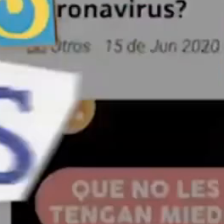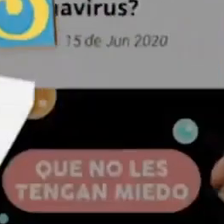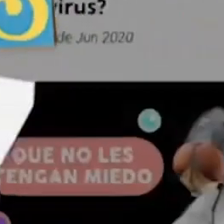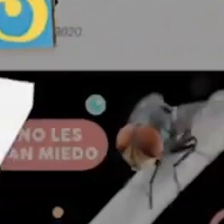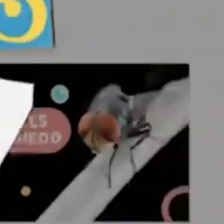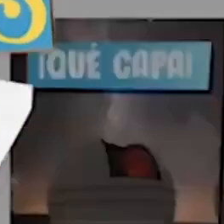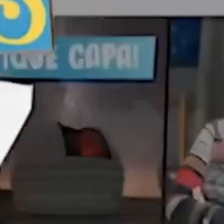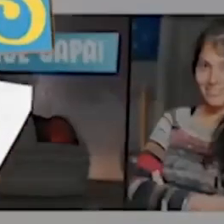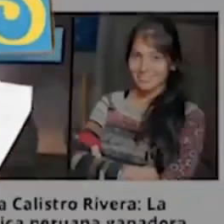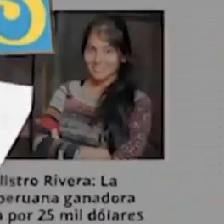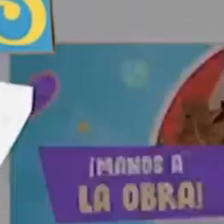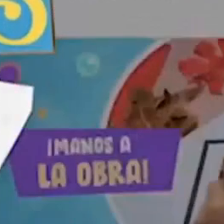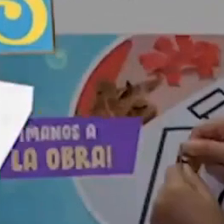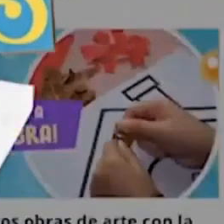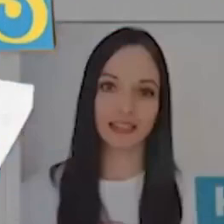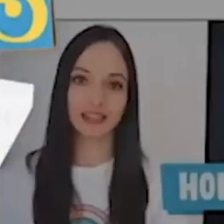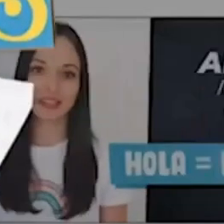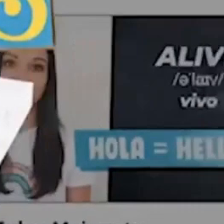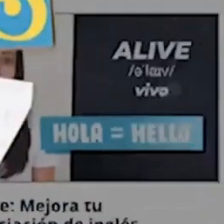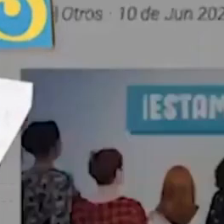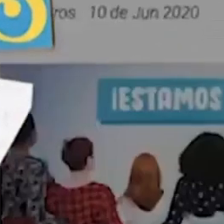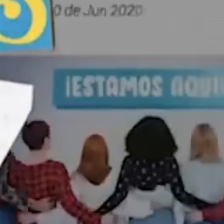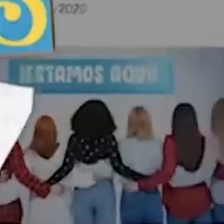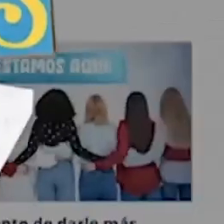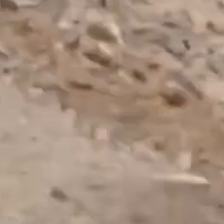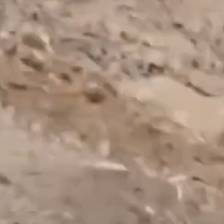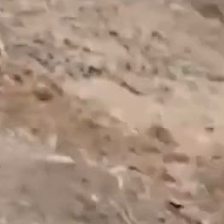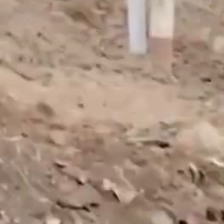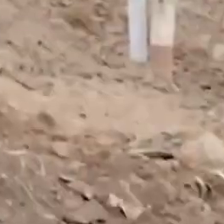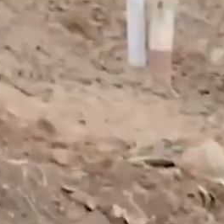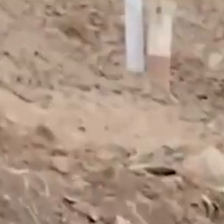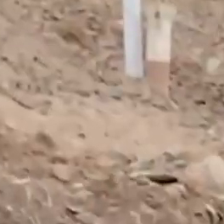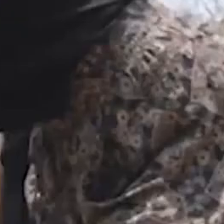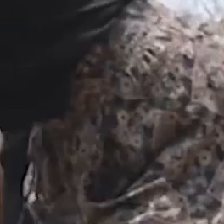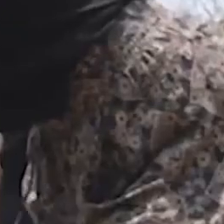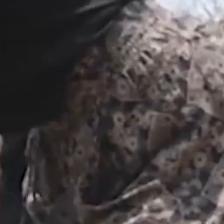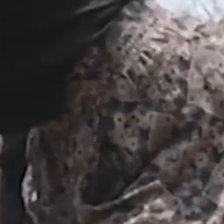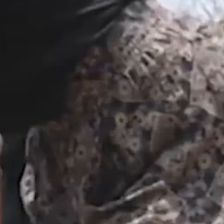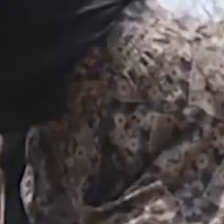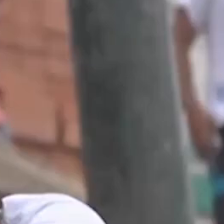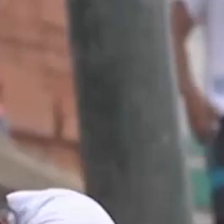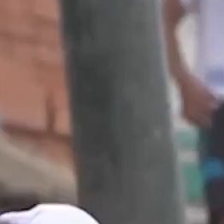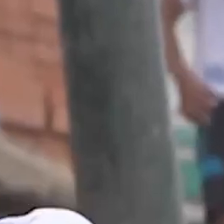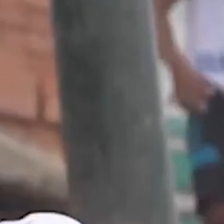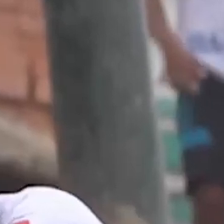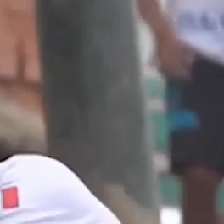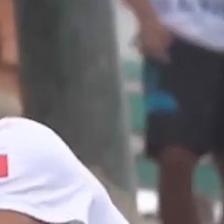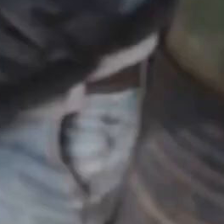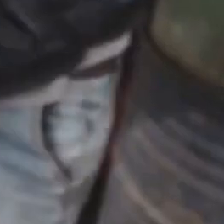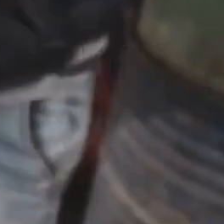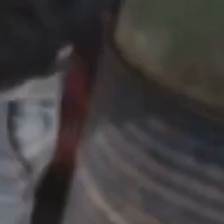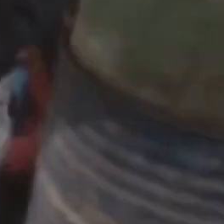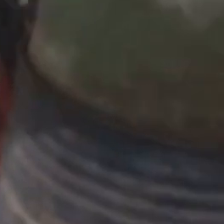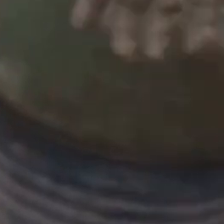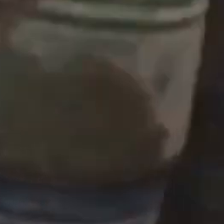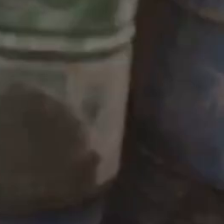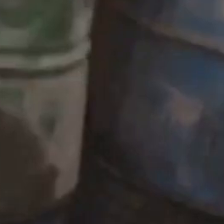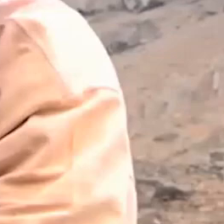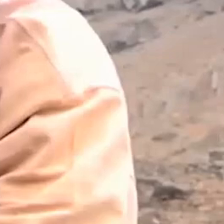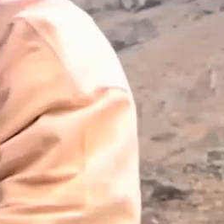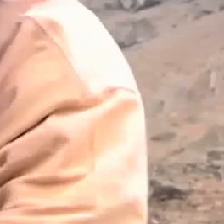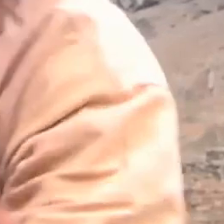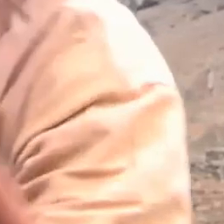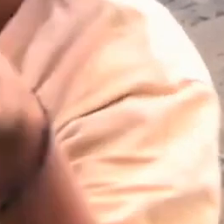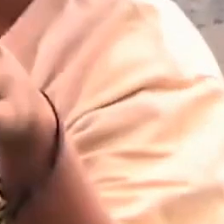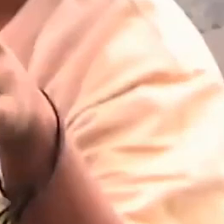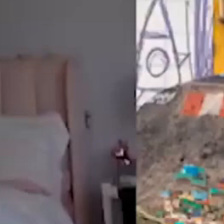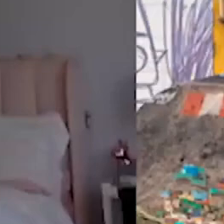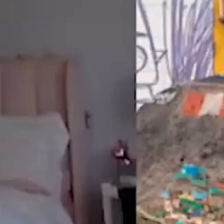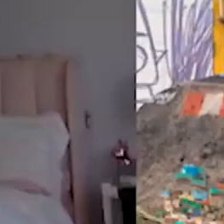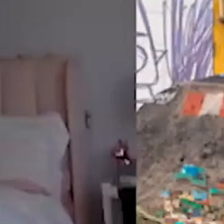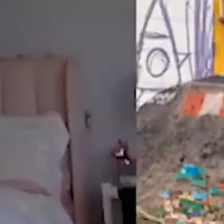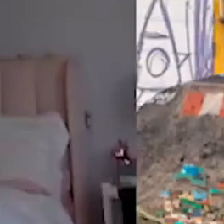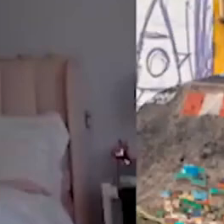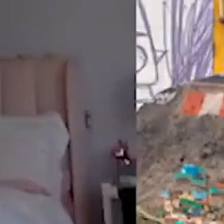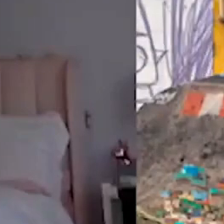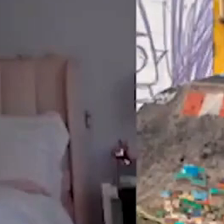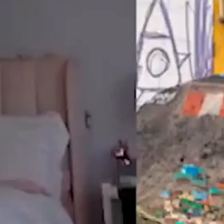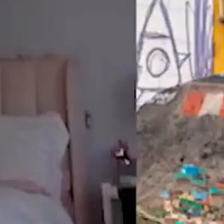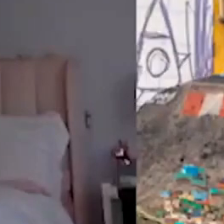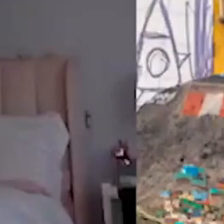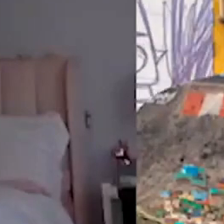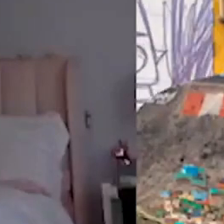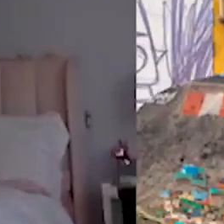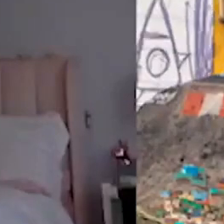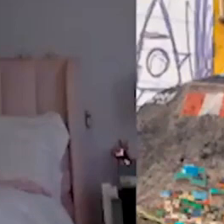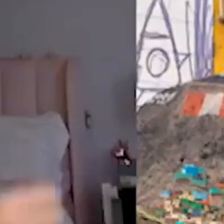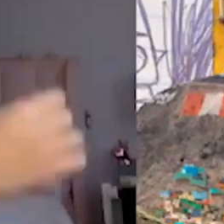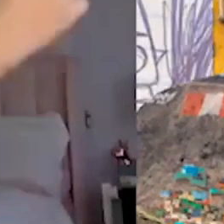Con solo noticias positivas, porque es ahora más que nunca que tenemos que ver el lado bueno de las cosas. No